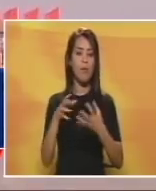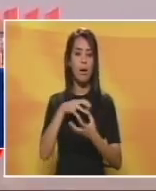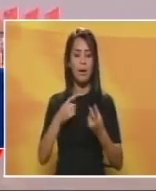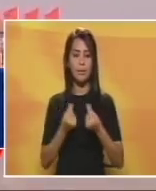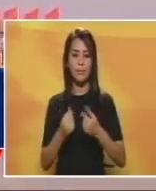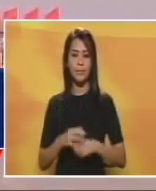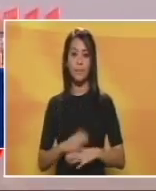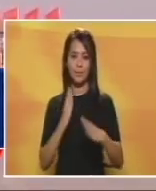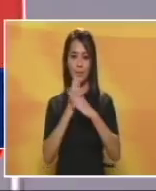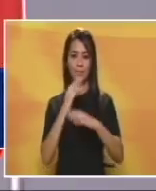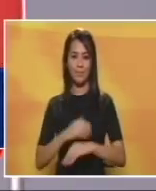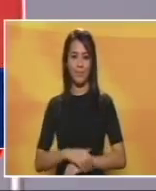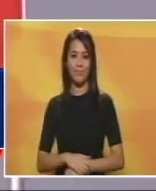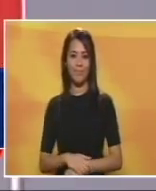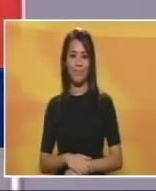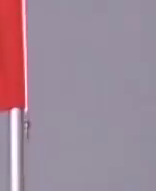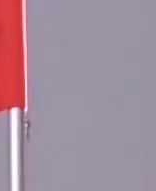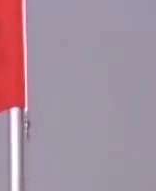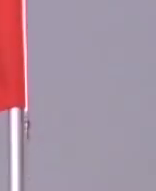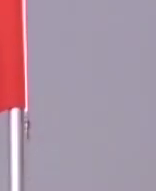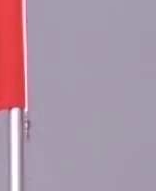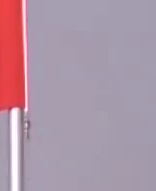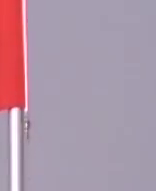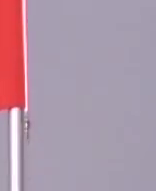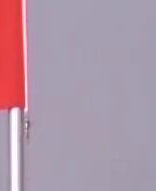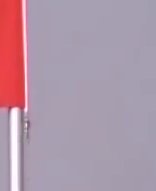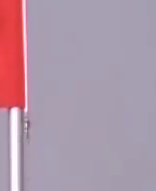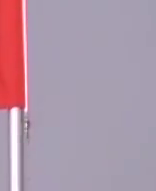Los detalles en breve, no se aparten, ya volvemos.